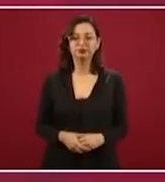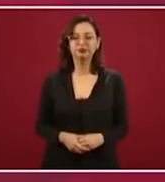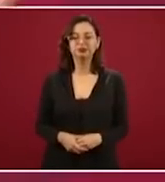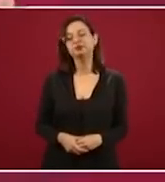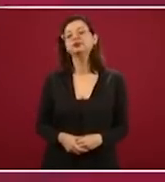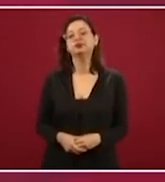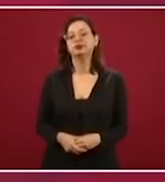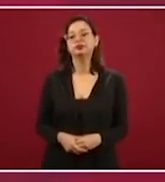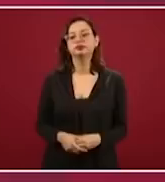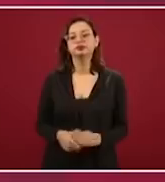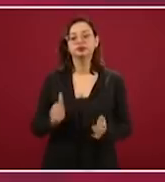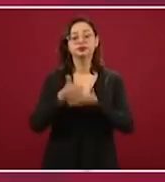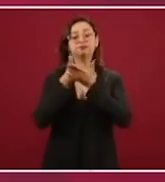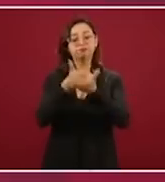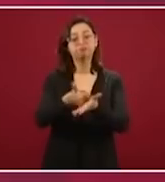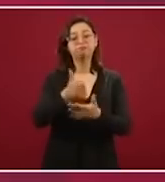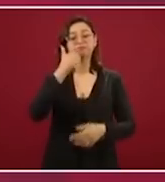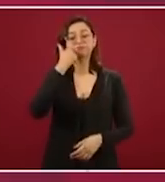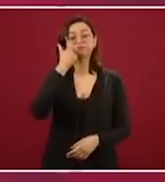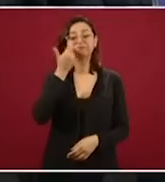porque quieren ayudarnos.